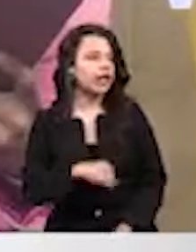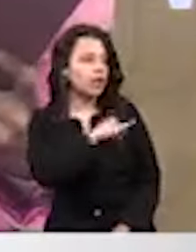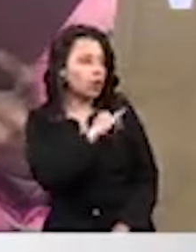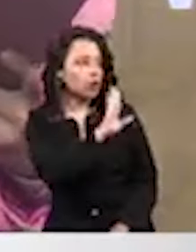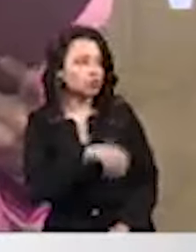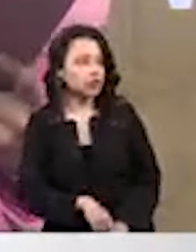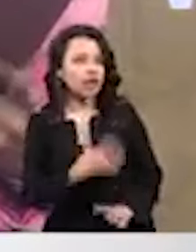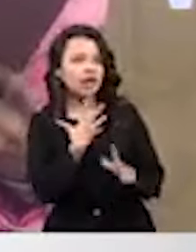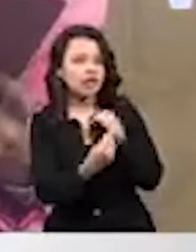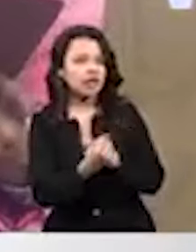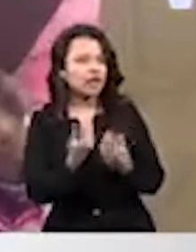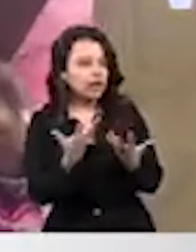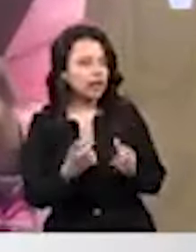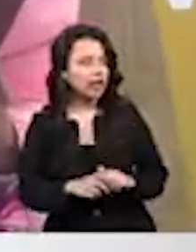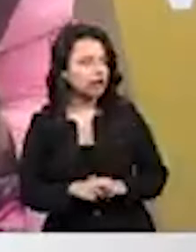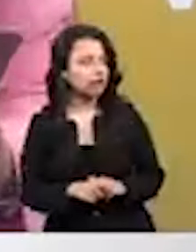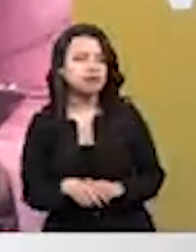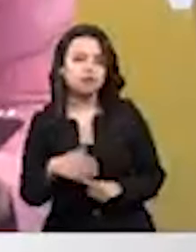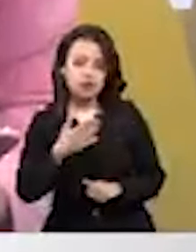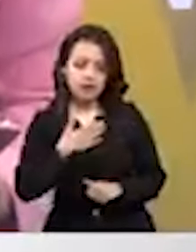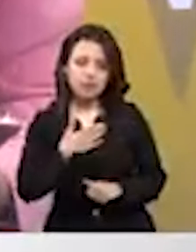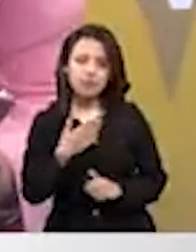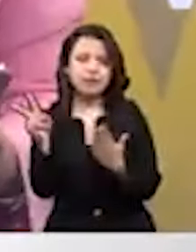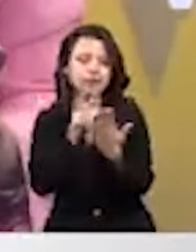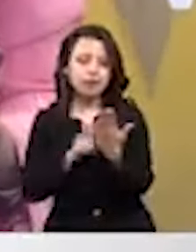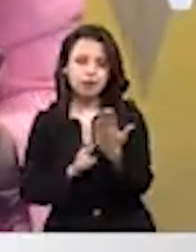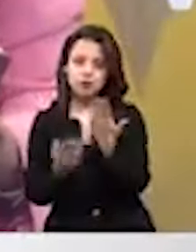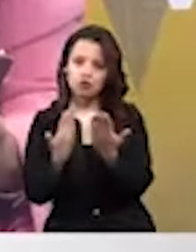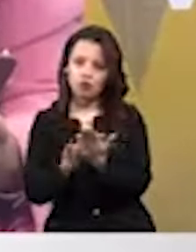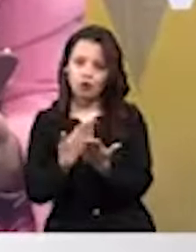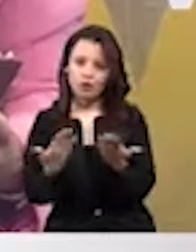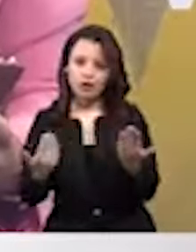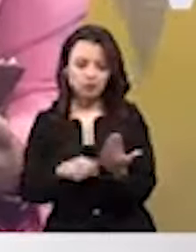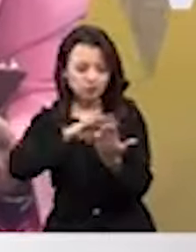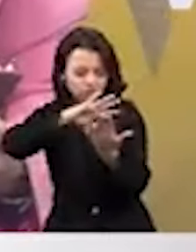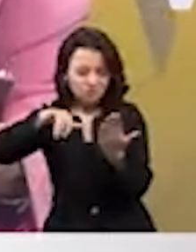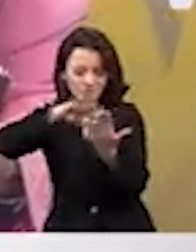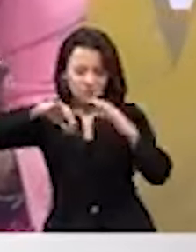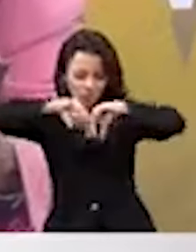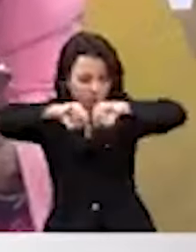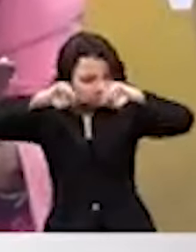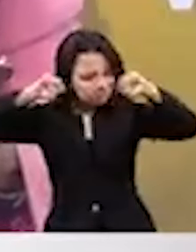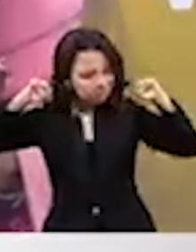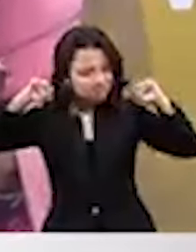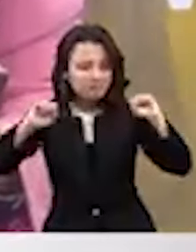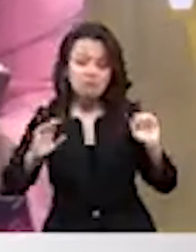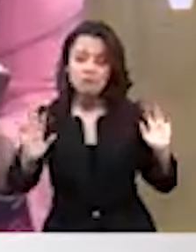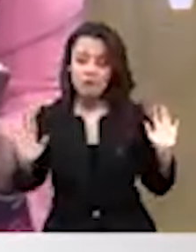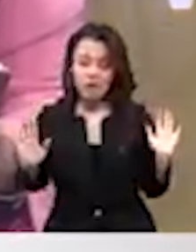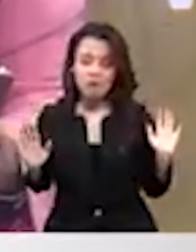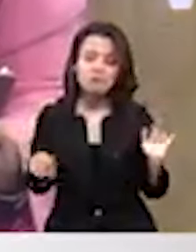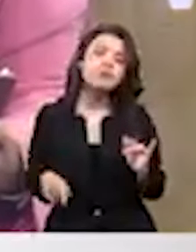allá, a mí también me llaman los documentos. Los documentos, hurgar, encontrar cosas. Bueno, ayer